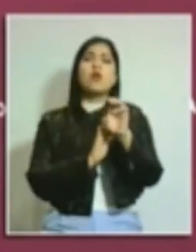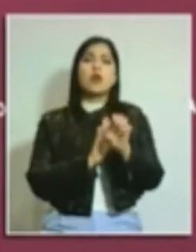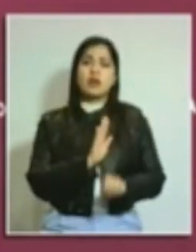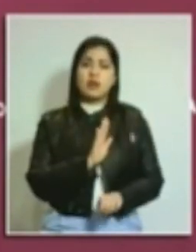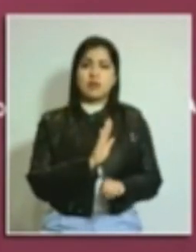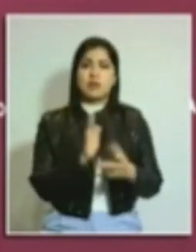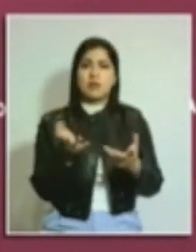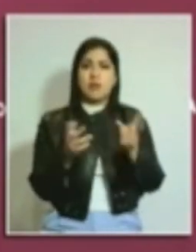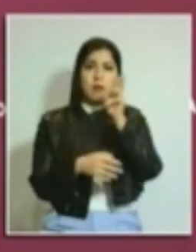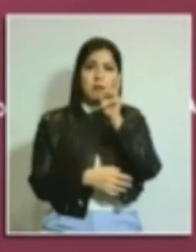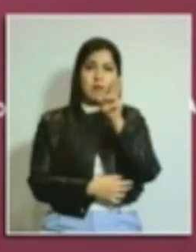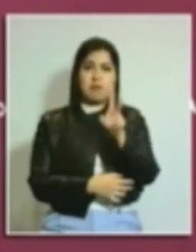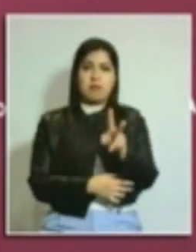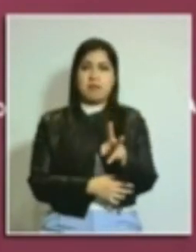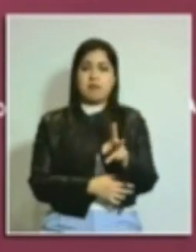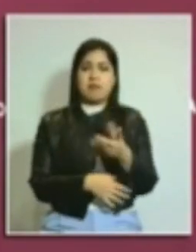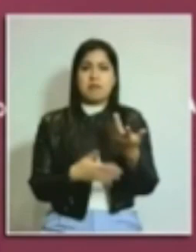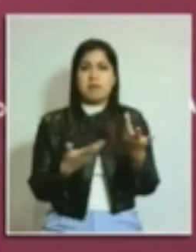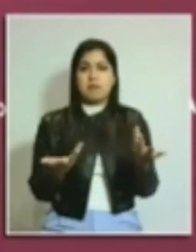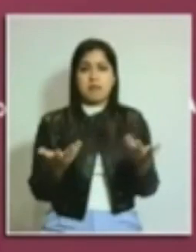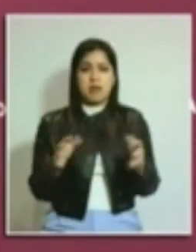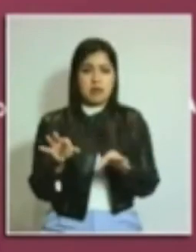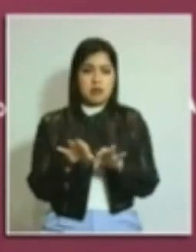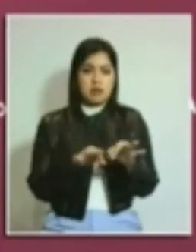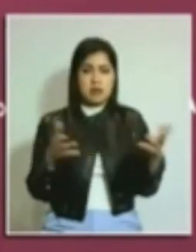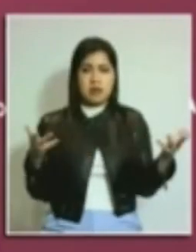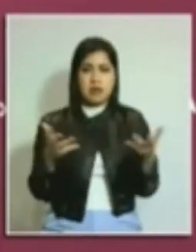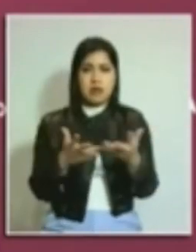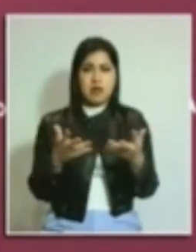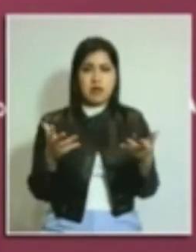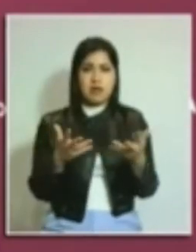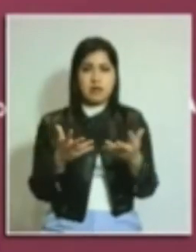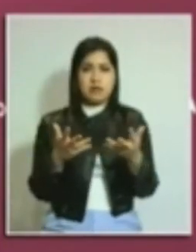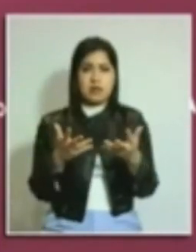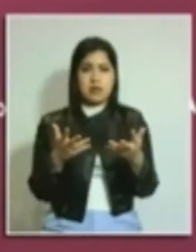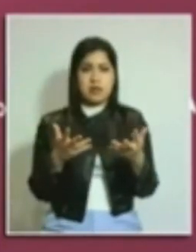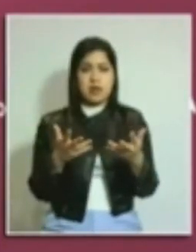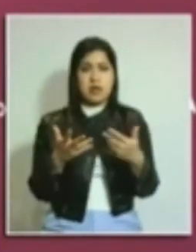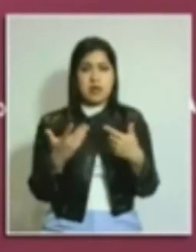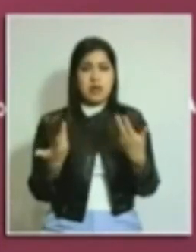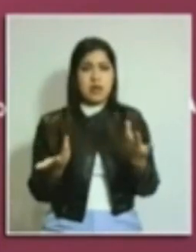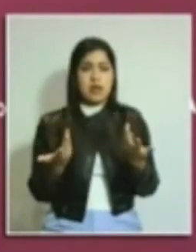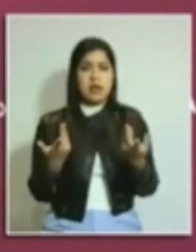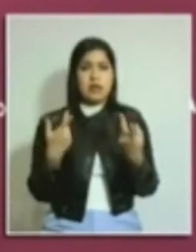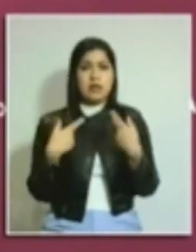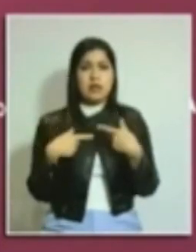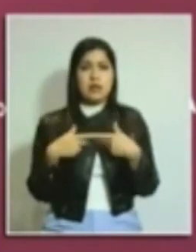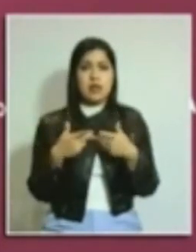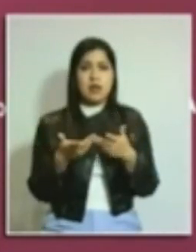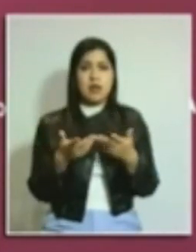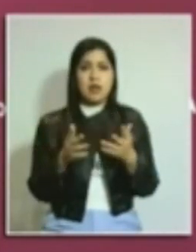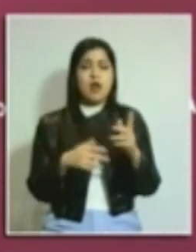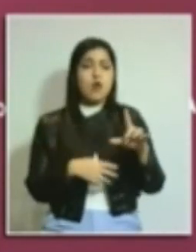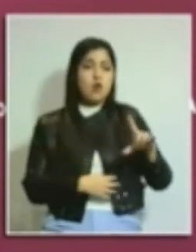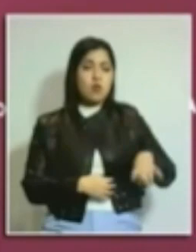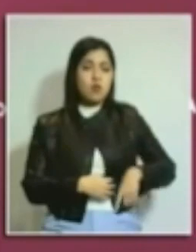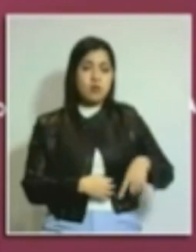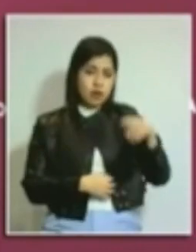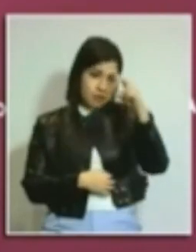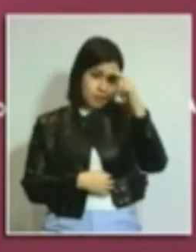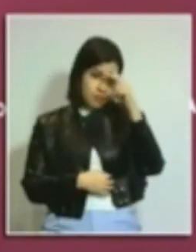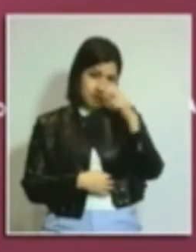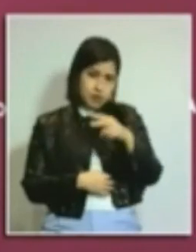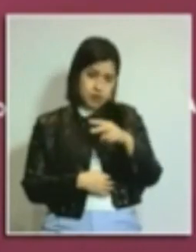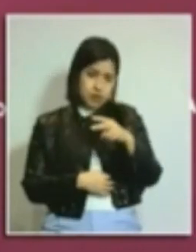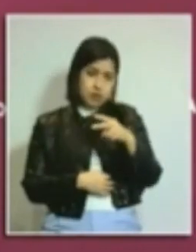lo que se está haciendo o lo que se ha hecho hasta con los delincuentes, ¿no? Que fue el gobierno de México,